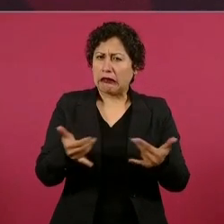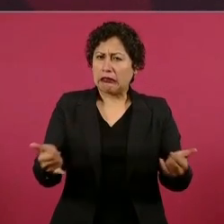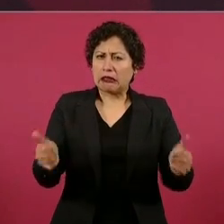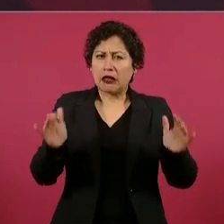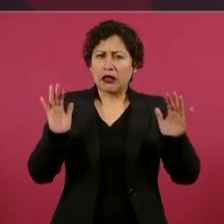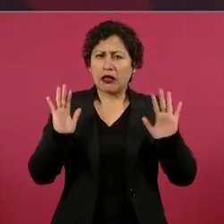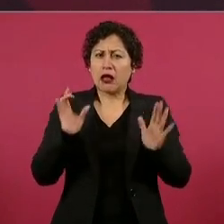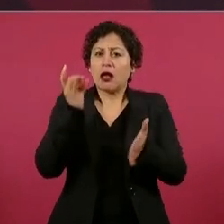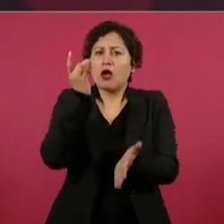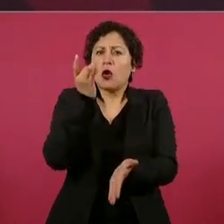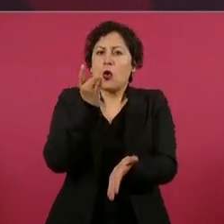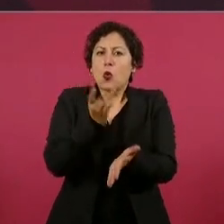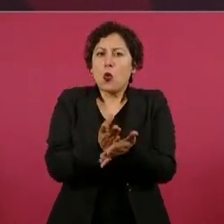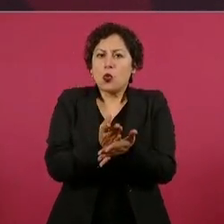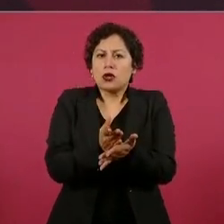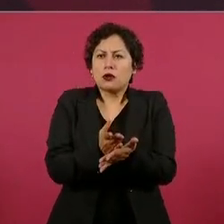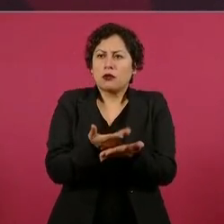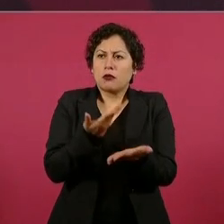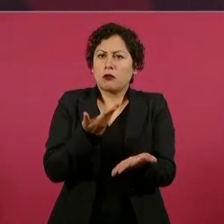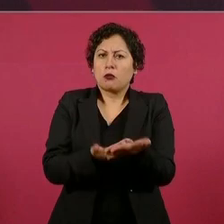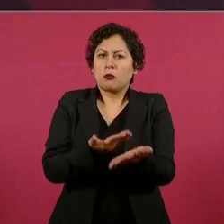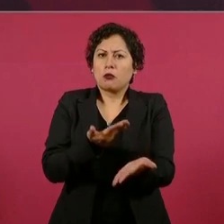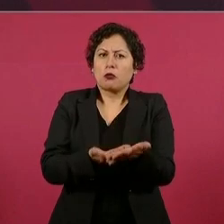Yo no denuncio